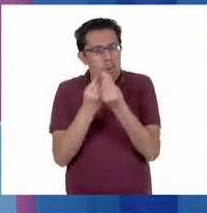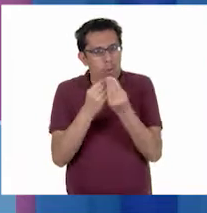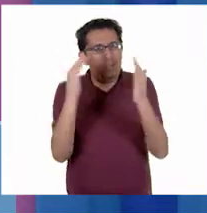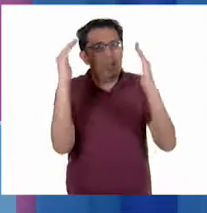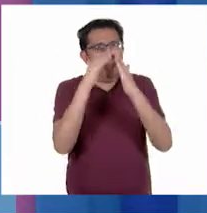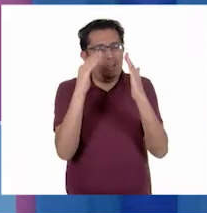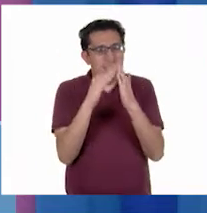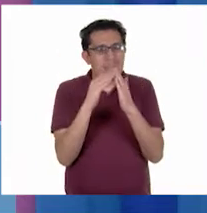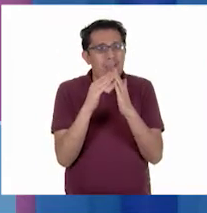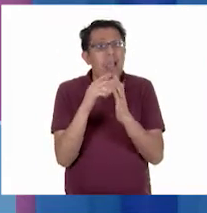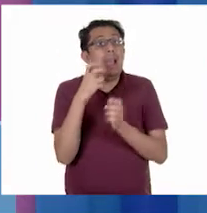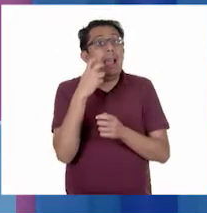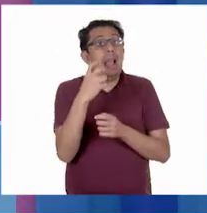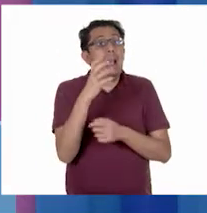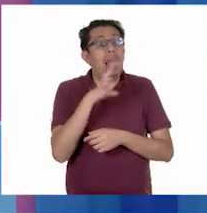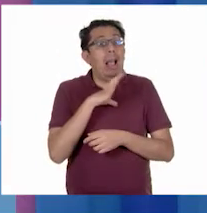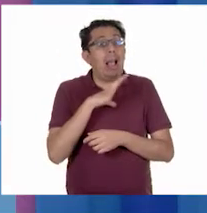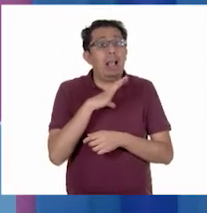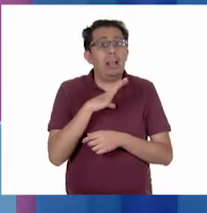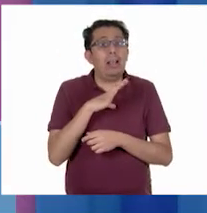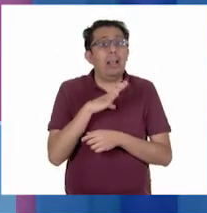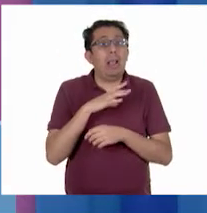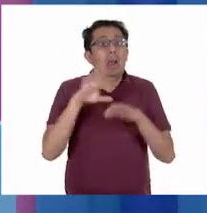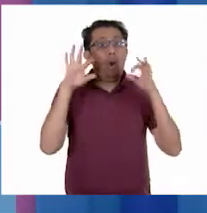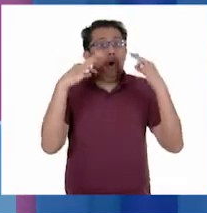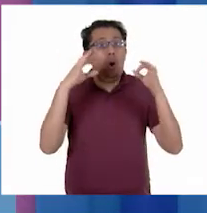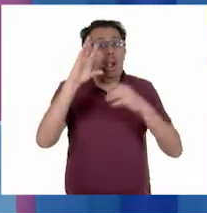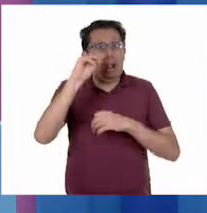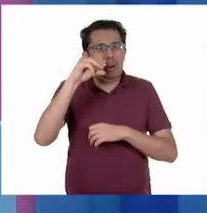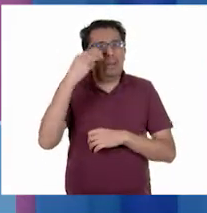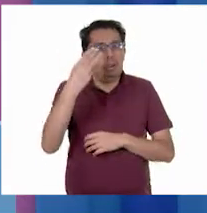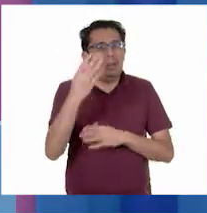Este haiku está en la página 93 de tu libro.